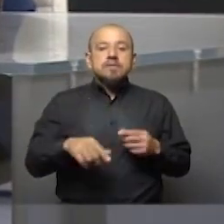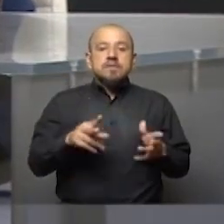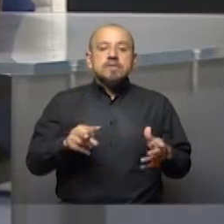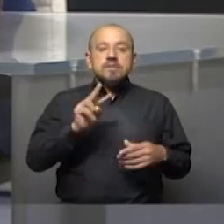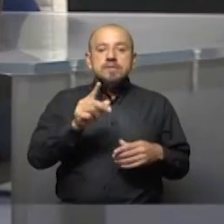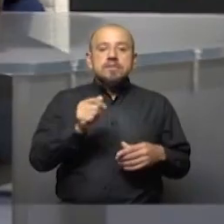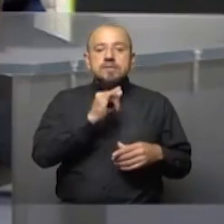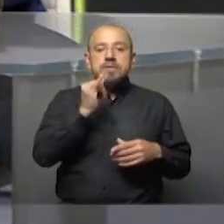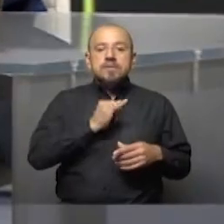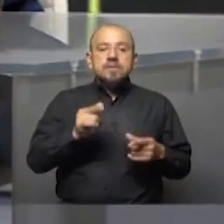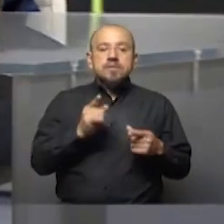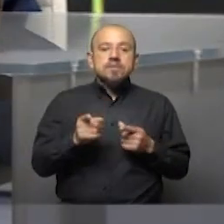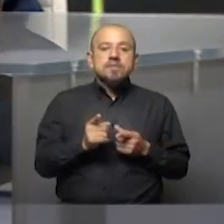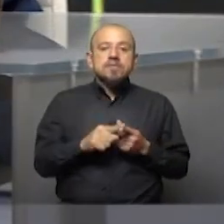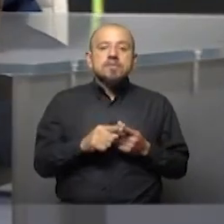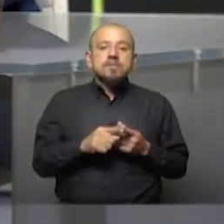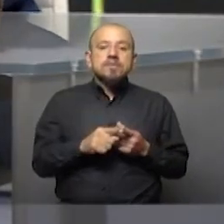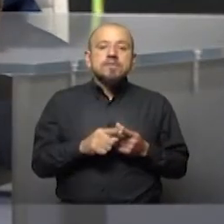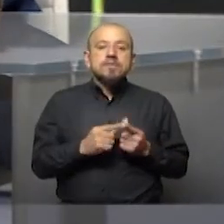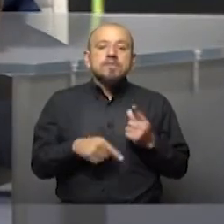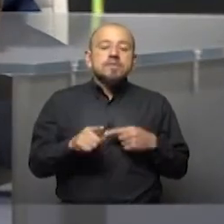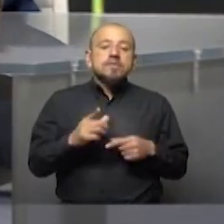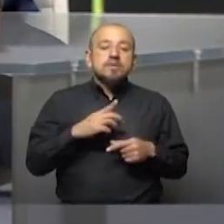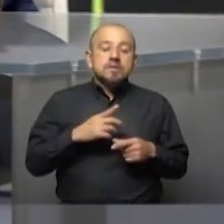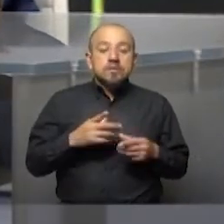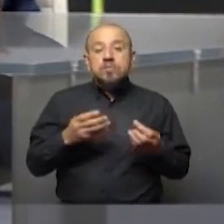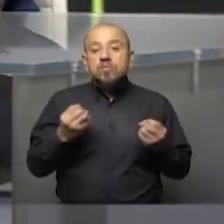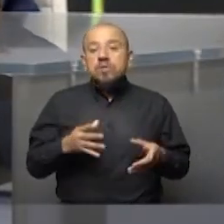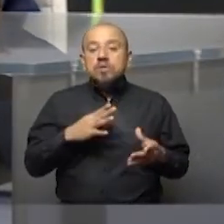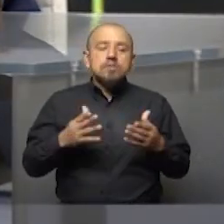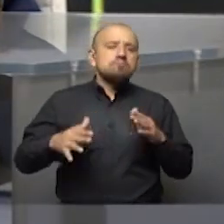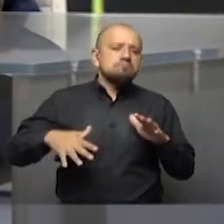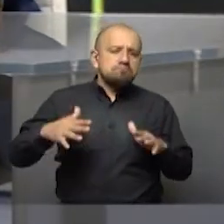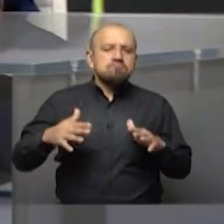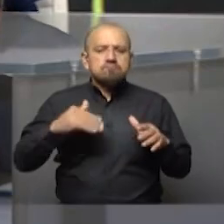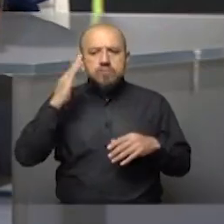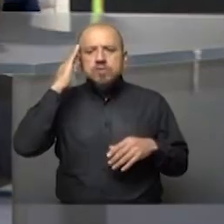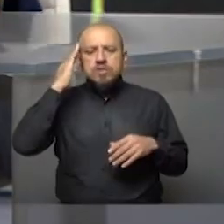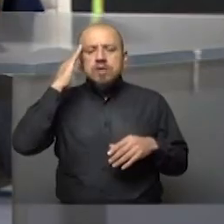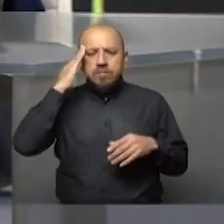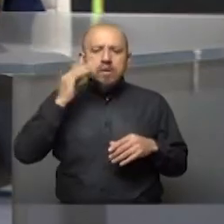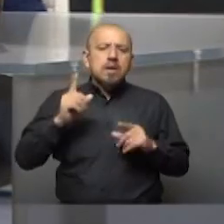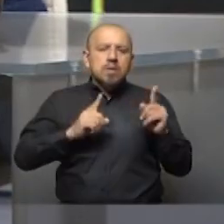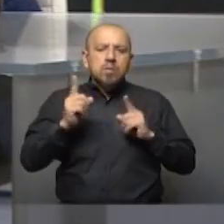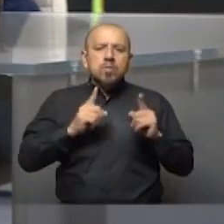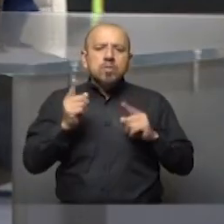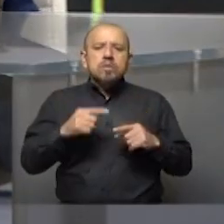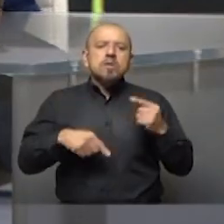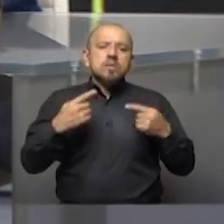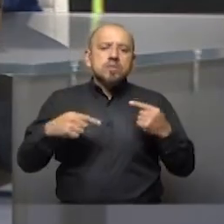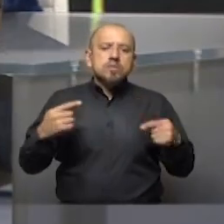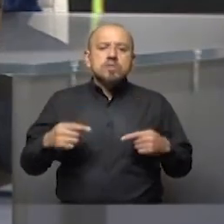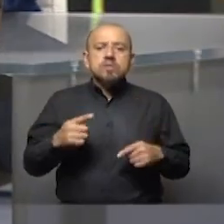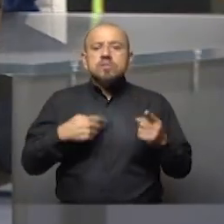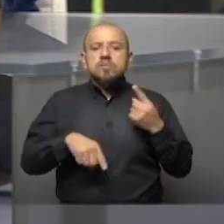Carlitos sí me fui encariñando mucho tenía nociones de por dónde iba lo suyo alguna puntita alguna cosita